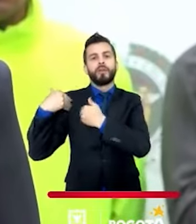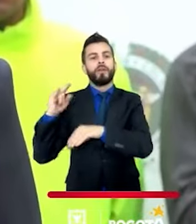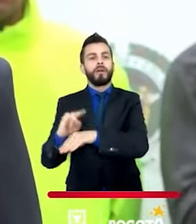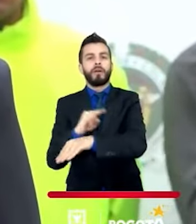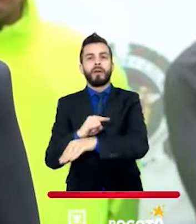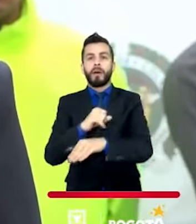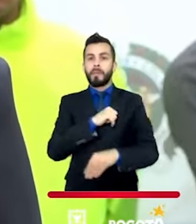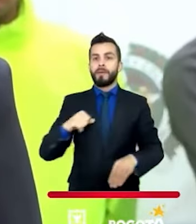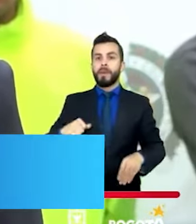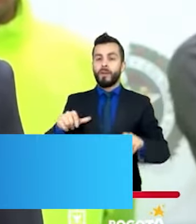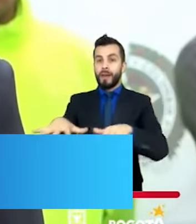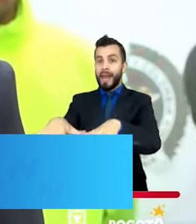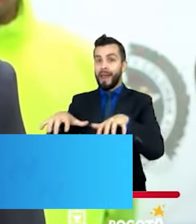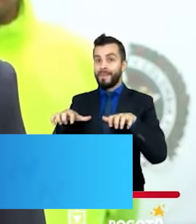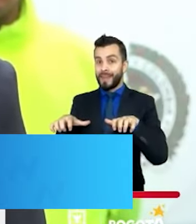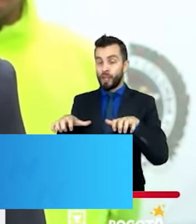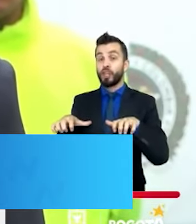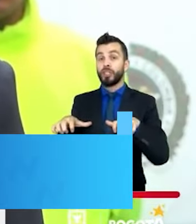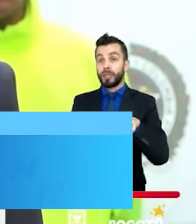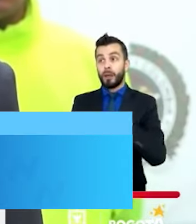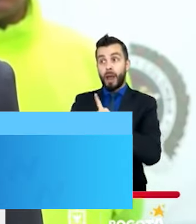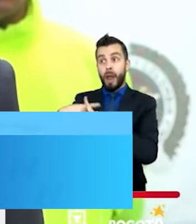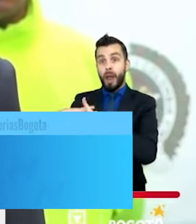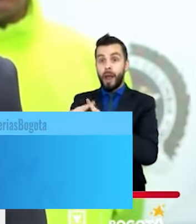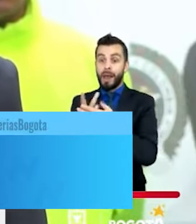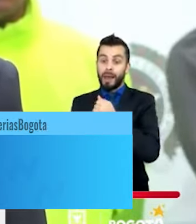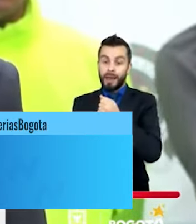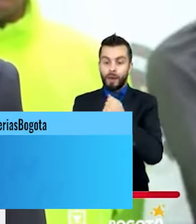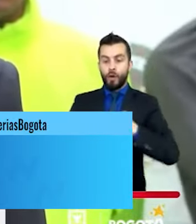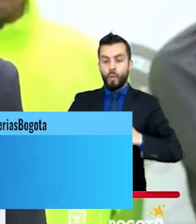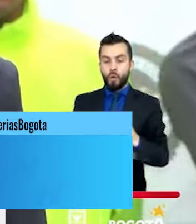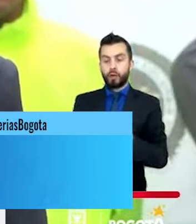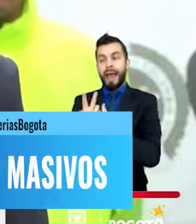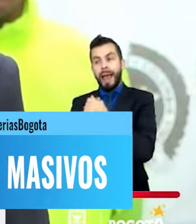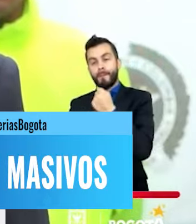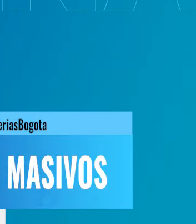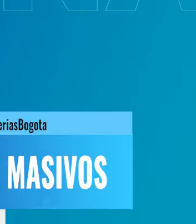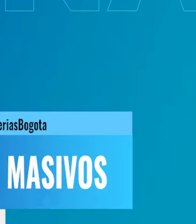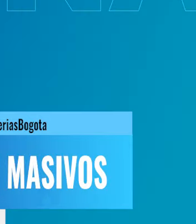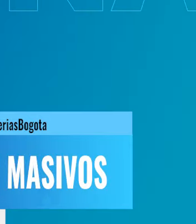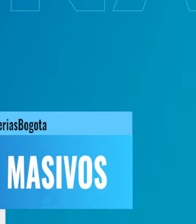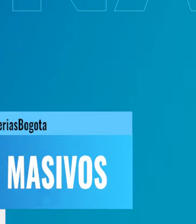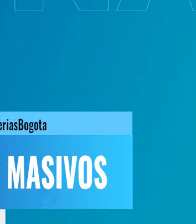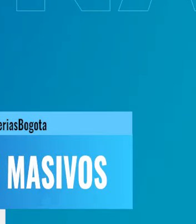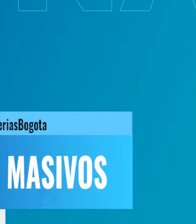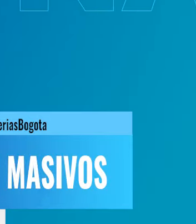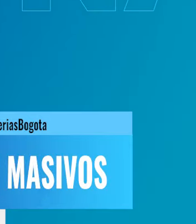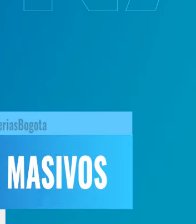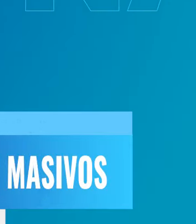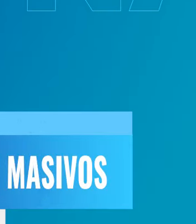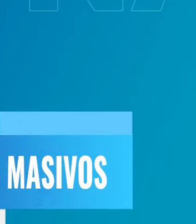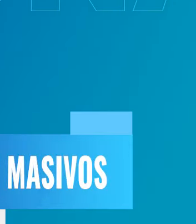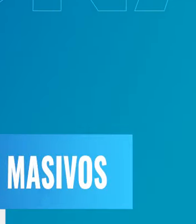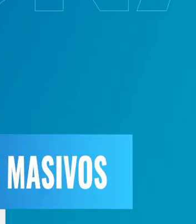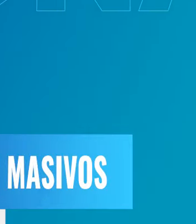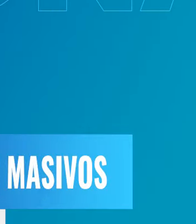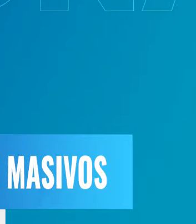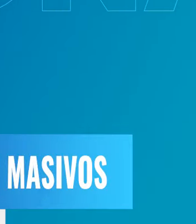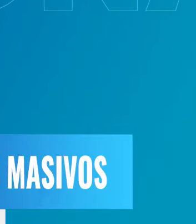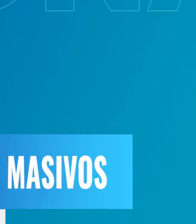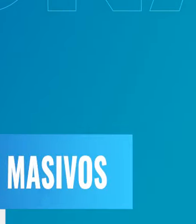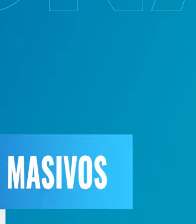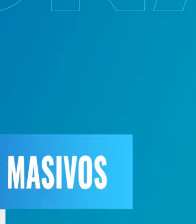El alcalde mayor de Bogotá, Carlos Fernando Galán, expresó su rechazo ante la situación que se presentó durante el desarrollo de una jornada